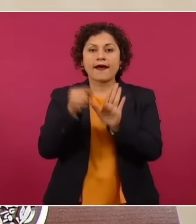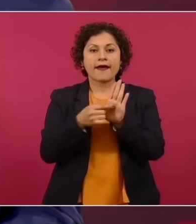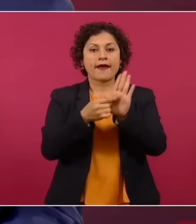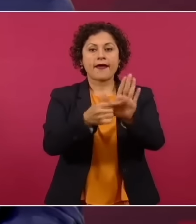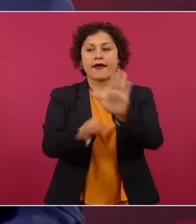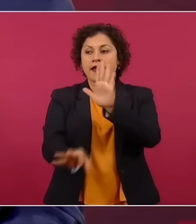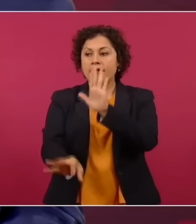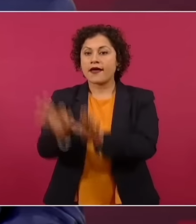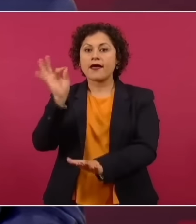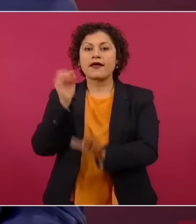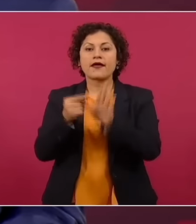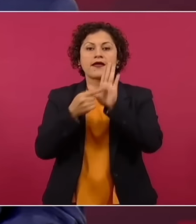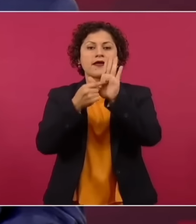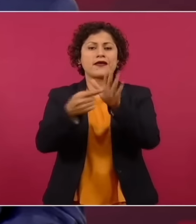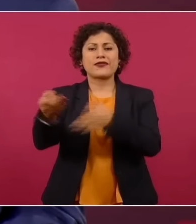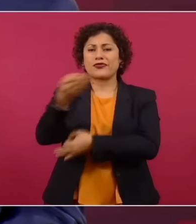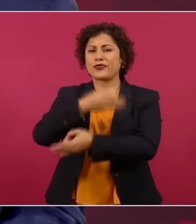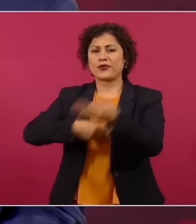impunidad.